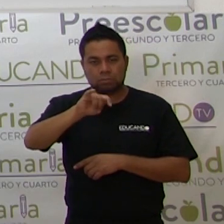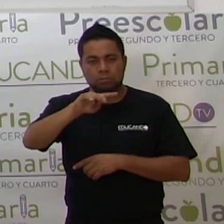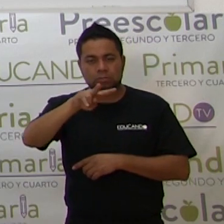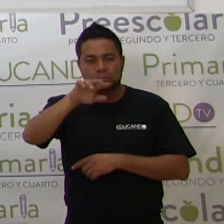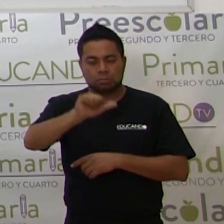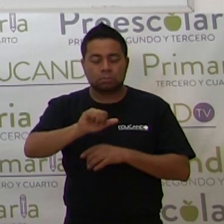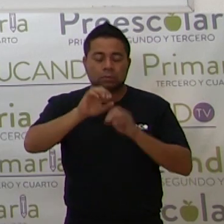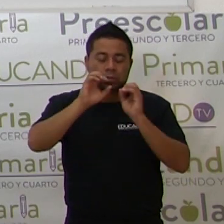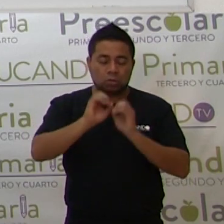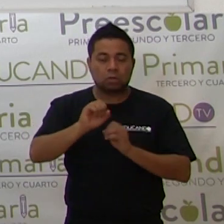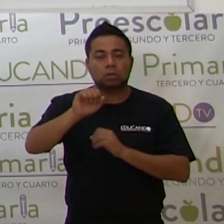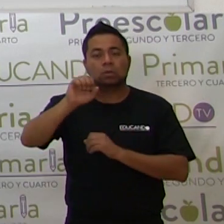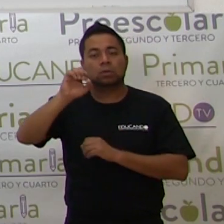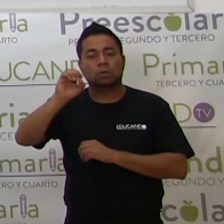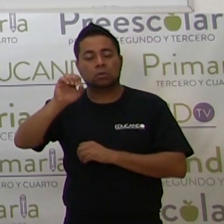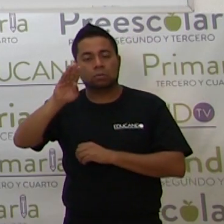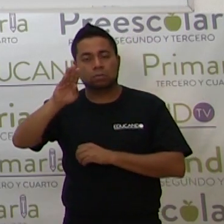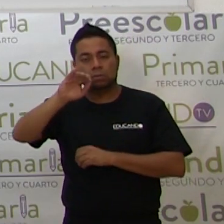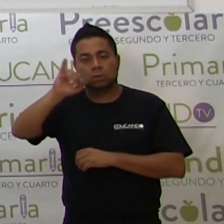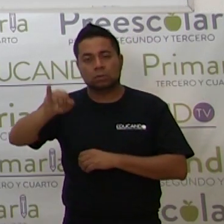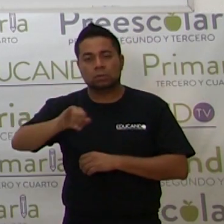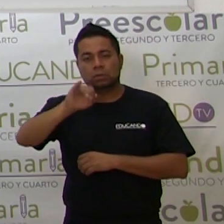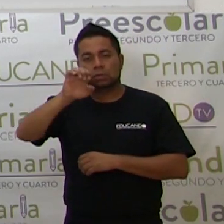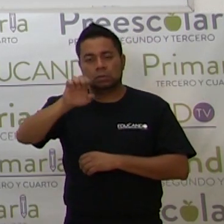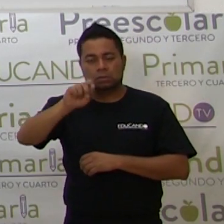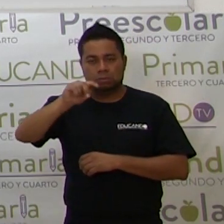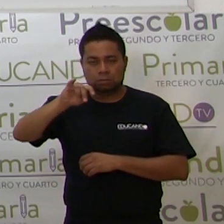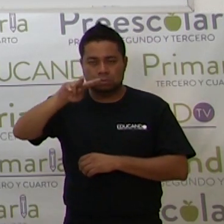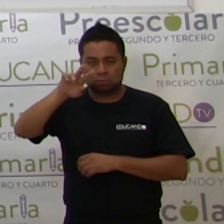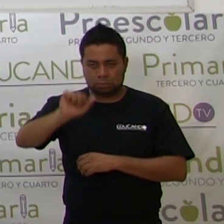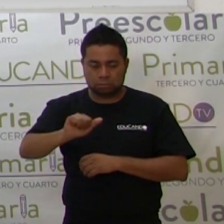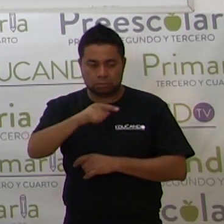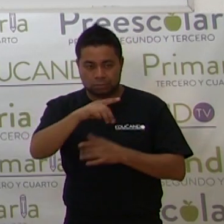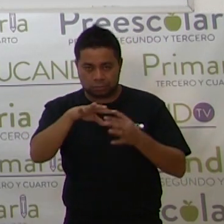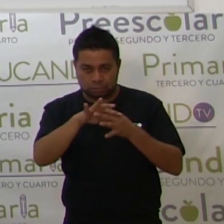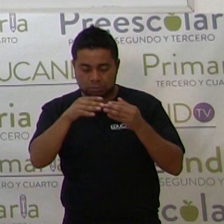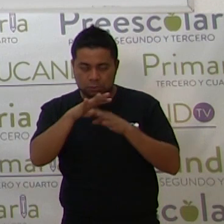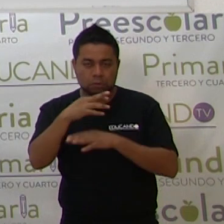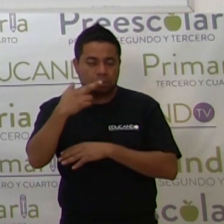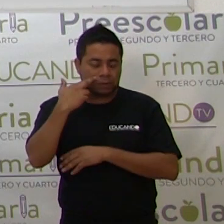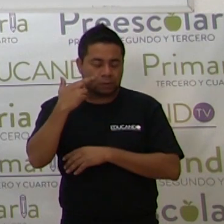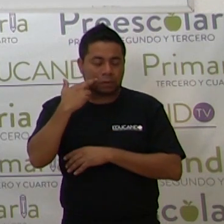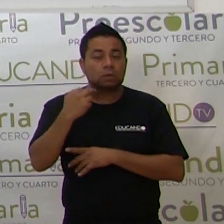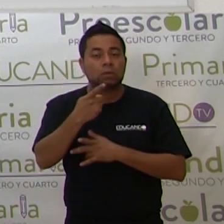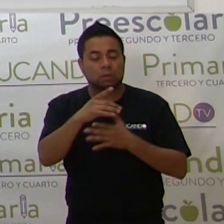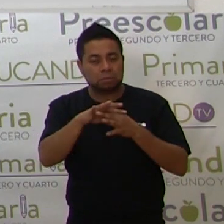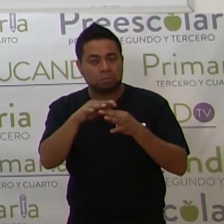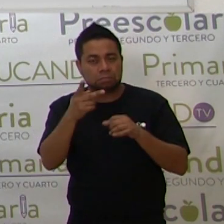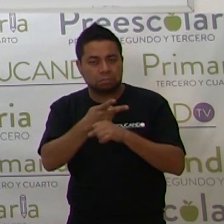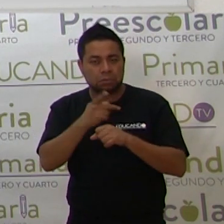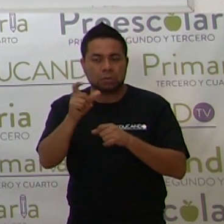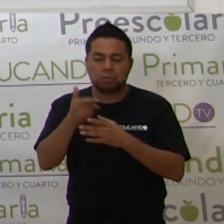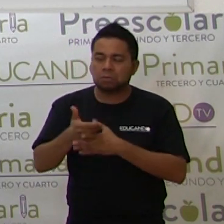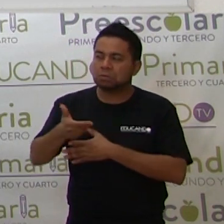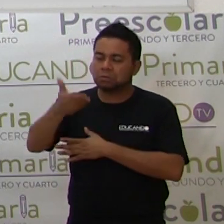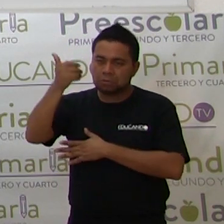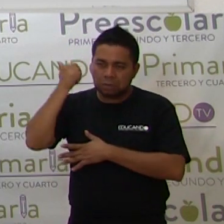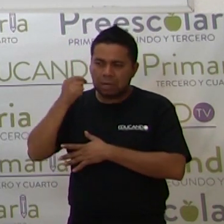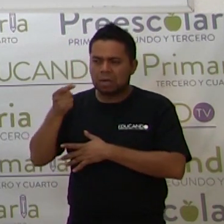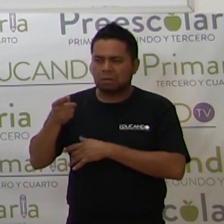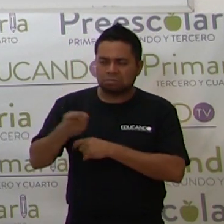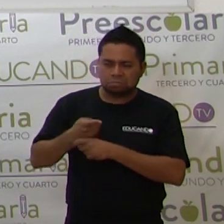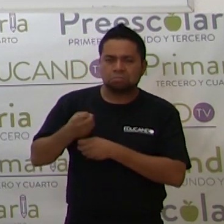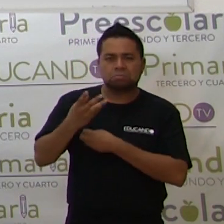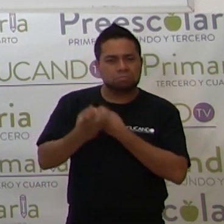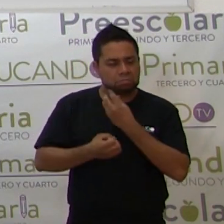¿eh? Y nos habla de los ratones, nos habla de algunos hechos que hicieron en el pasado los ratones, nos habla